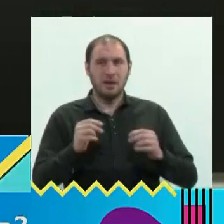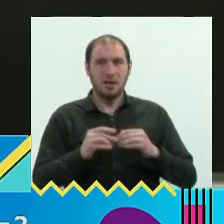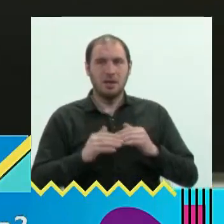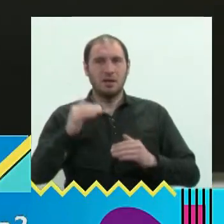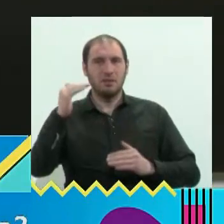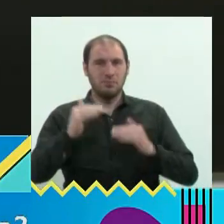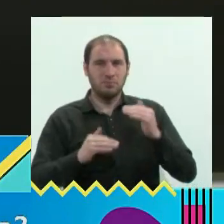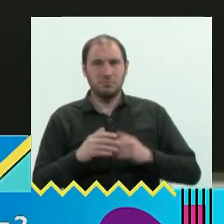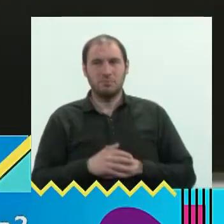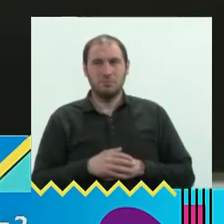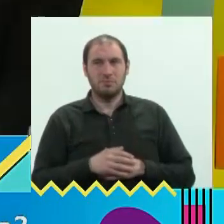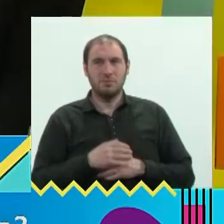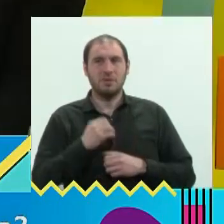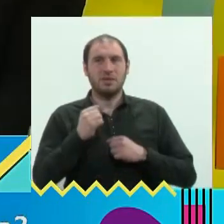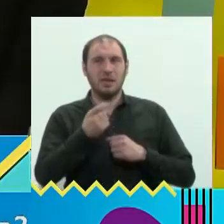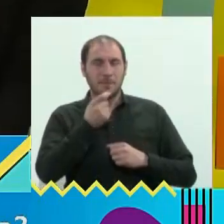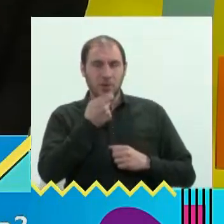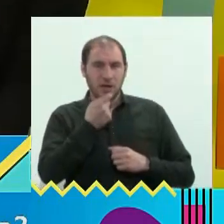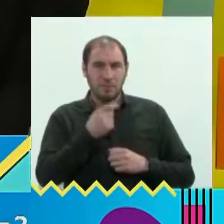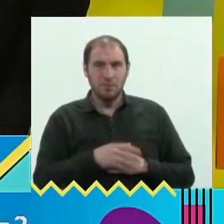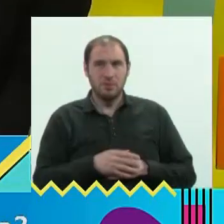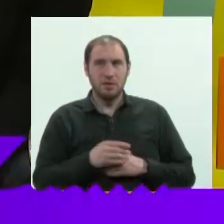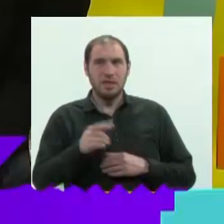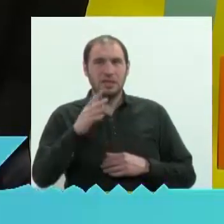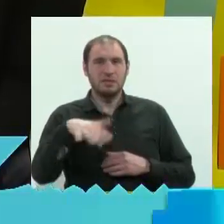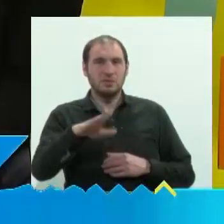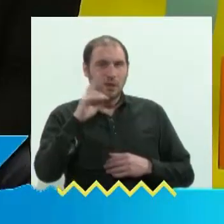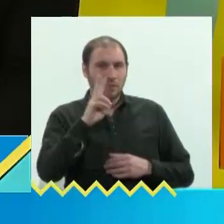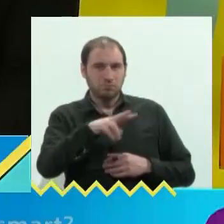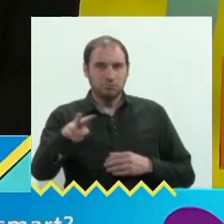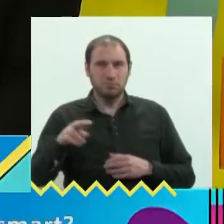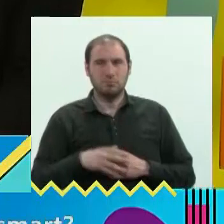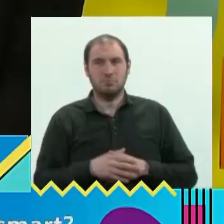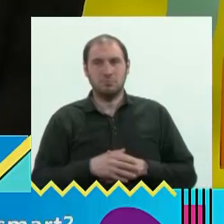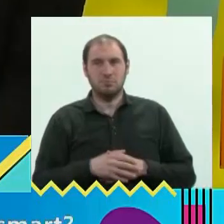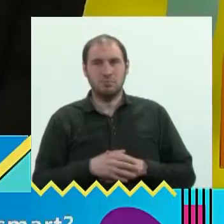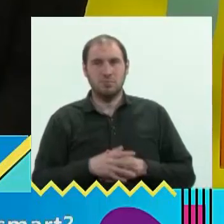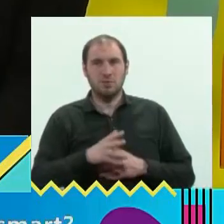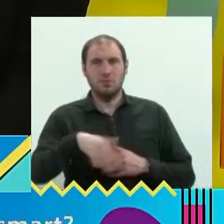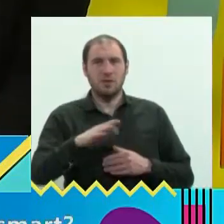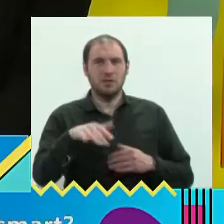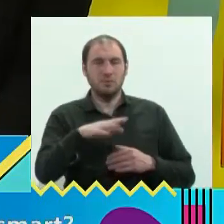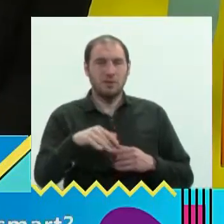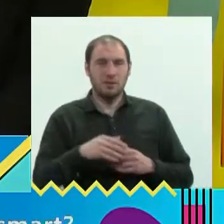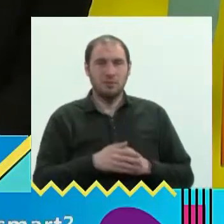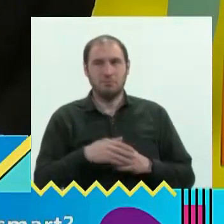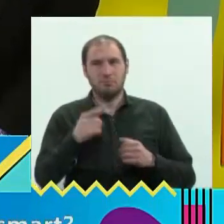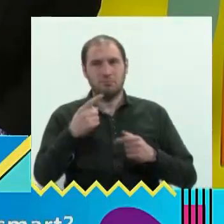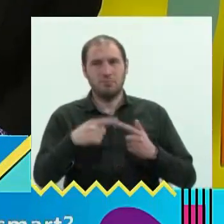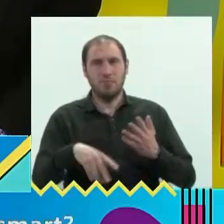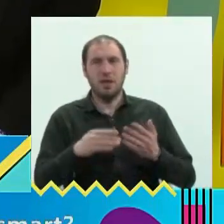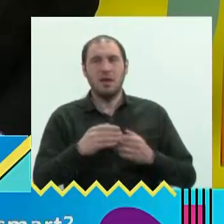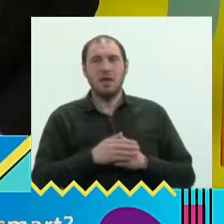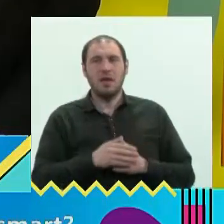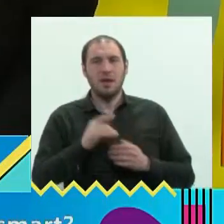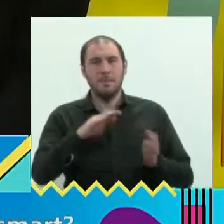¿no? Basta con ver, por ejemplo, recorrer la ciudad, lo que es el urbanismo de Ballofet y demás, que crea